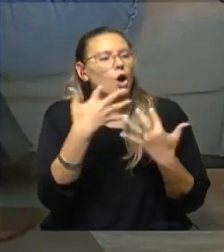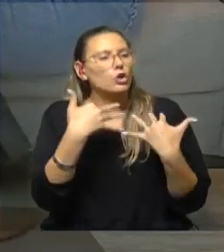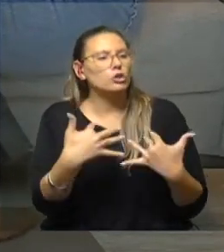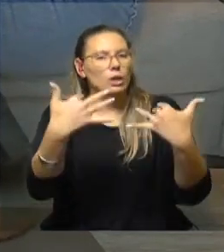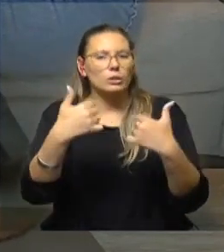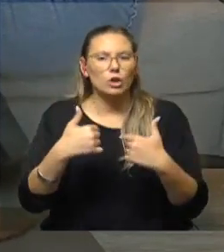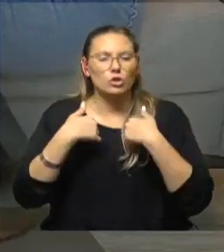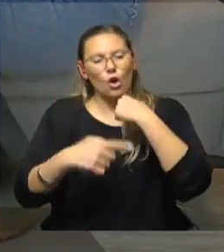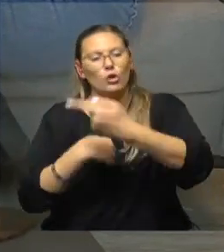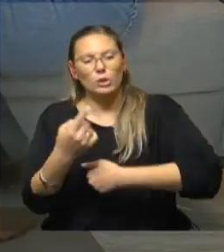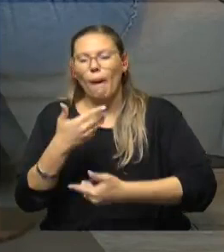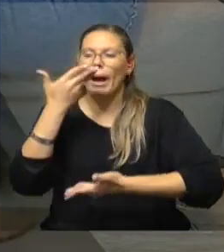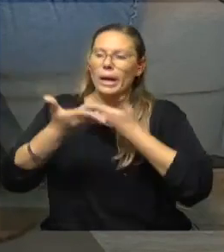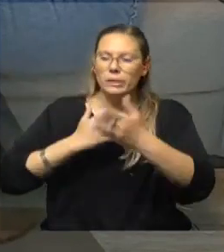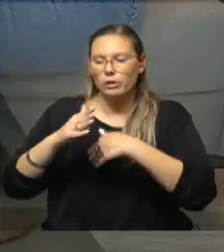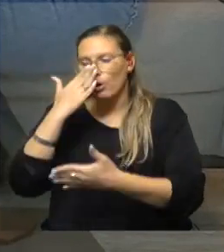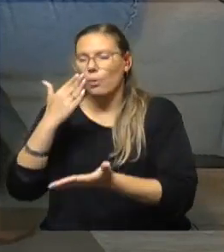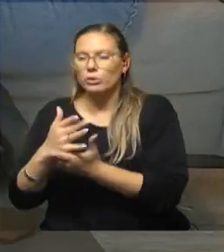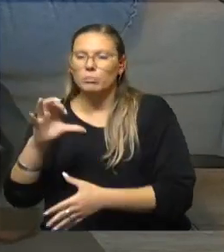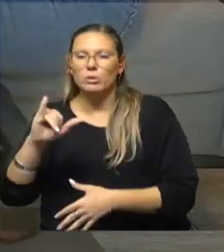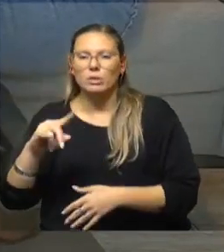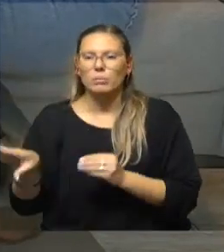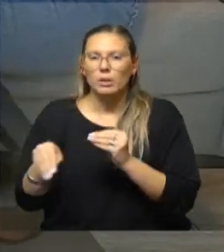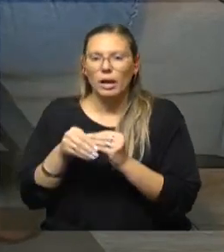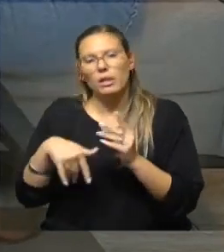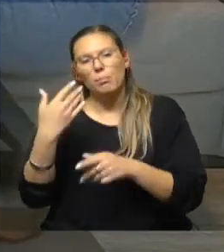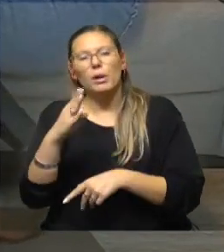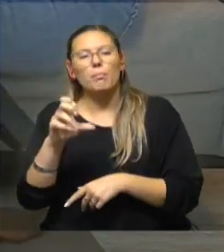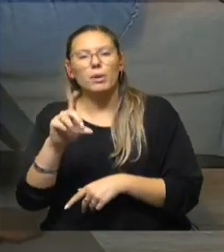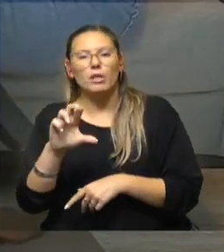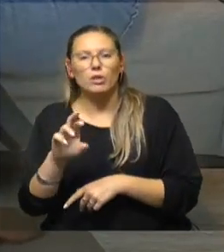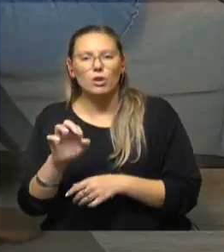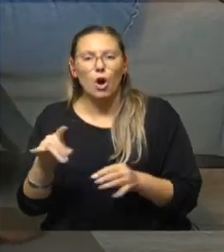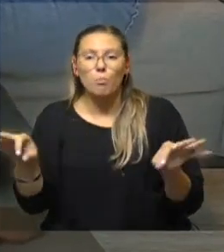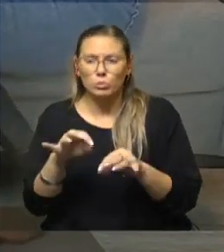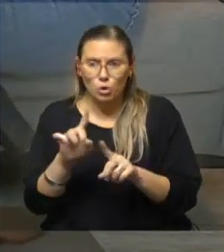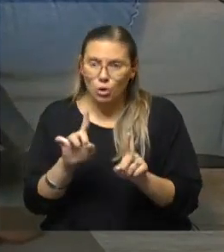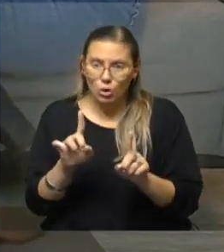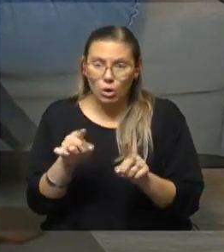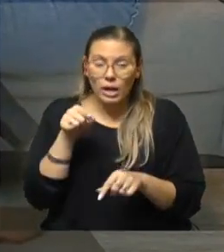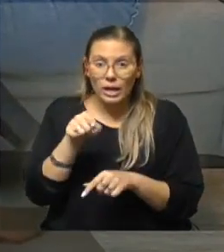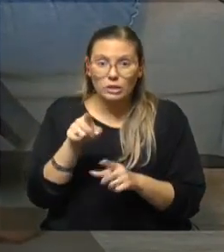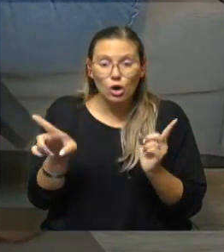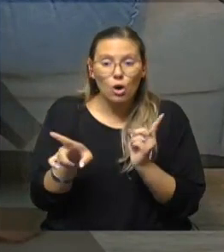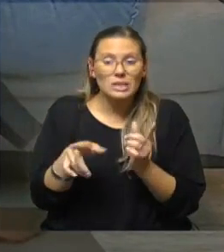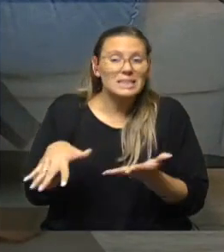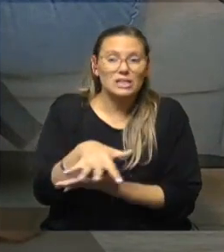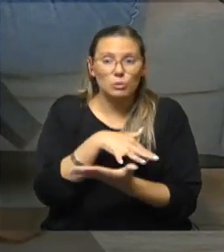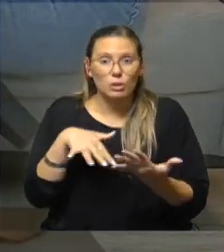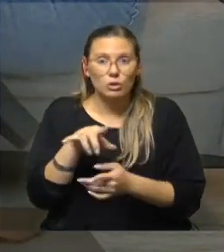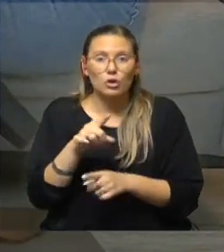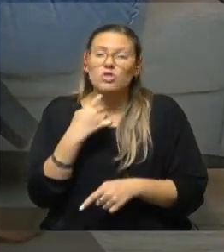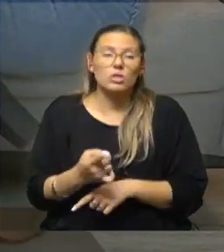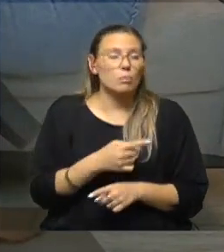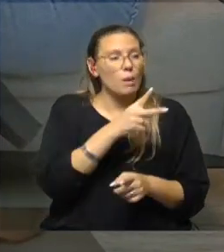concierto, seguía yo y después Silvia y después Pedro haciendo algún tema. Esos encuentros para mí no